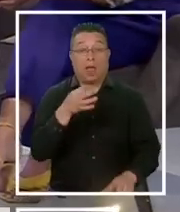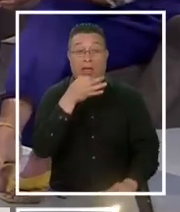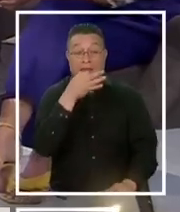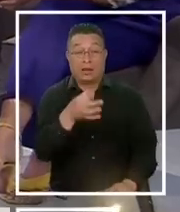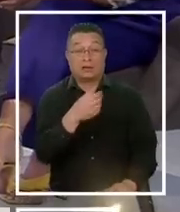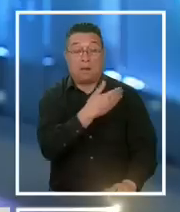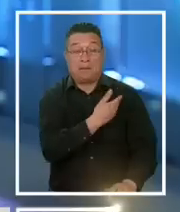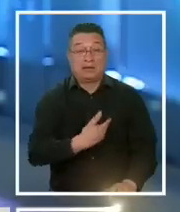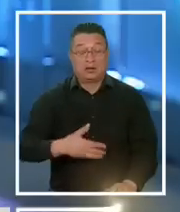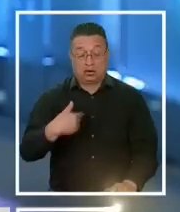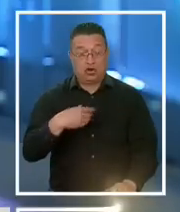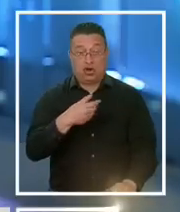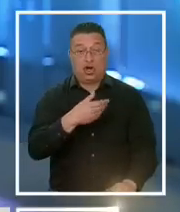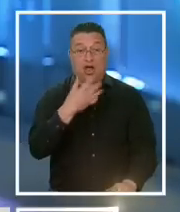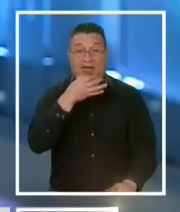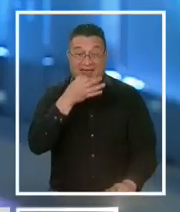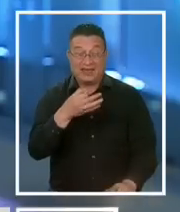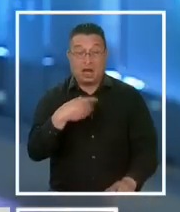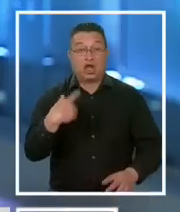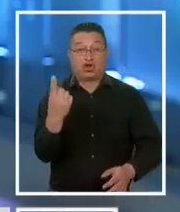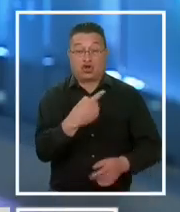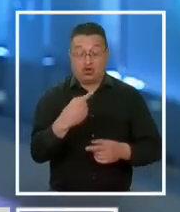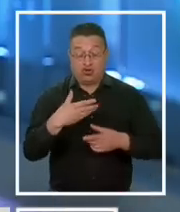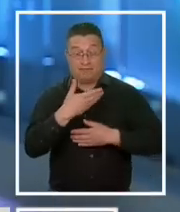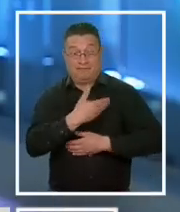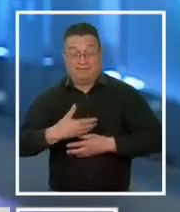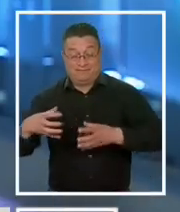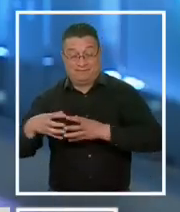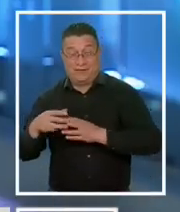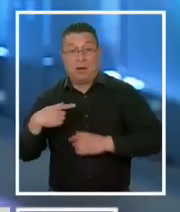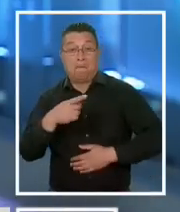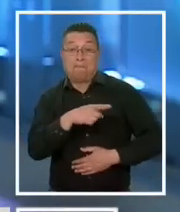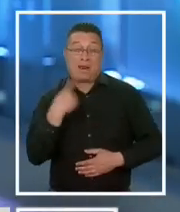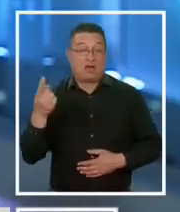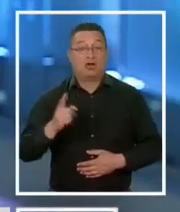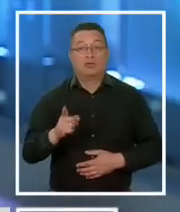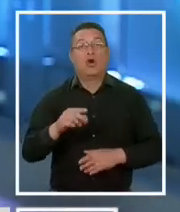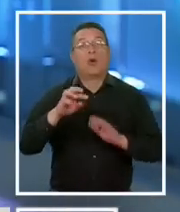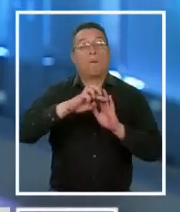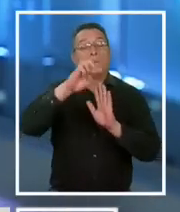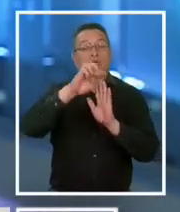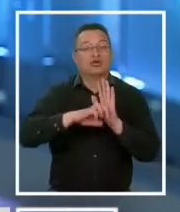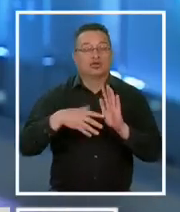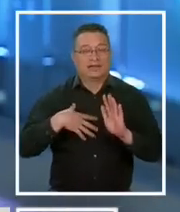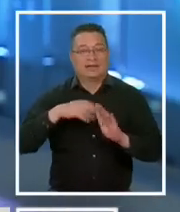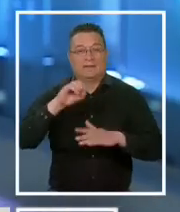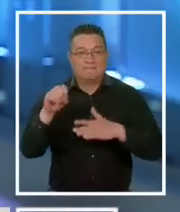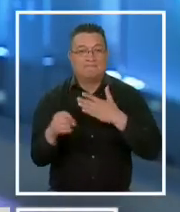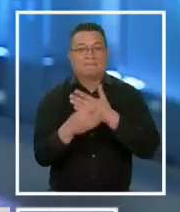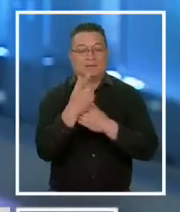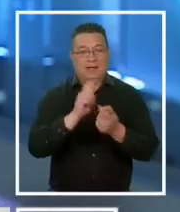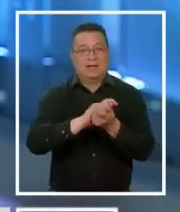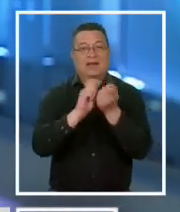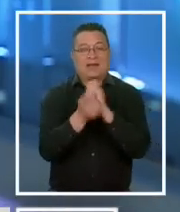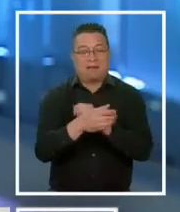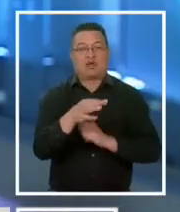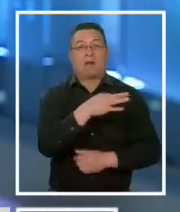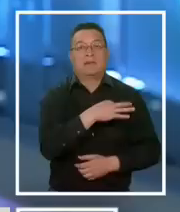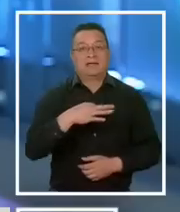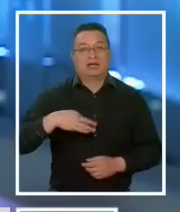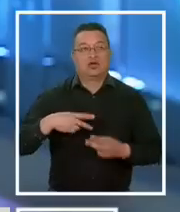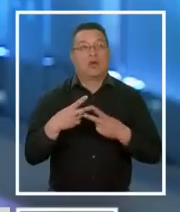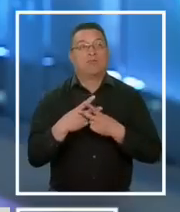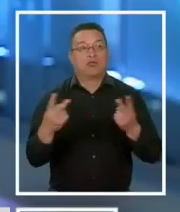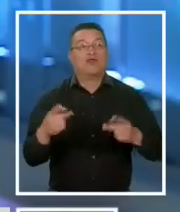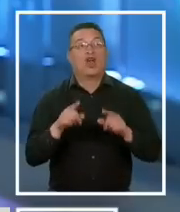no no fue una derrota del gobierno yo creo básicamente que una derrota de un proyecto de modernización y de cambio del Ministerio Público yo creo